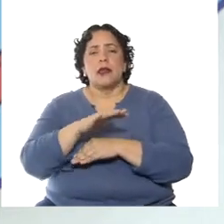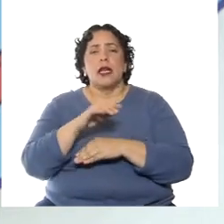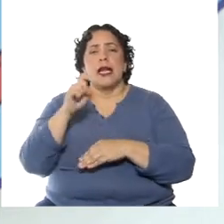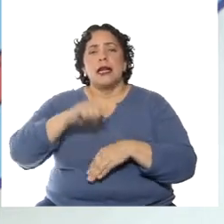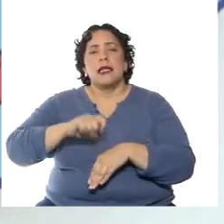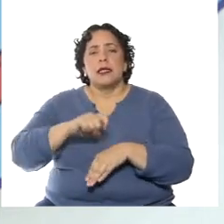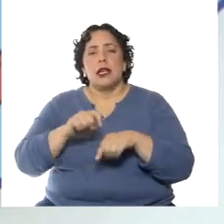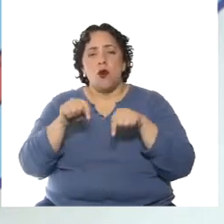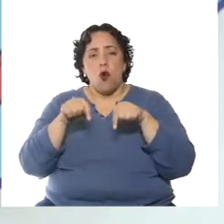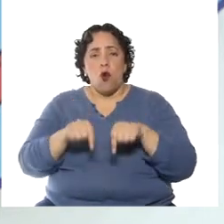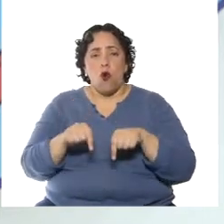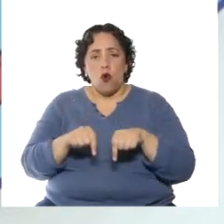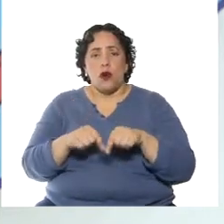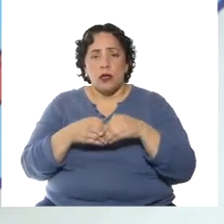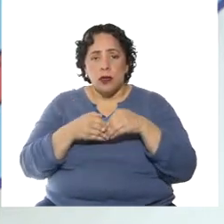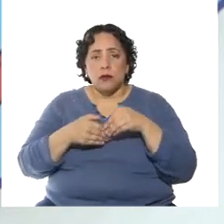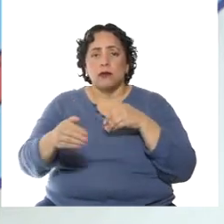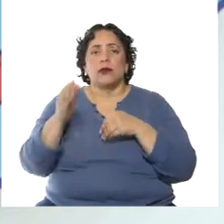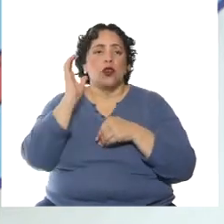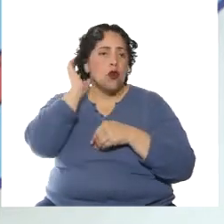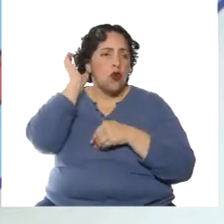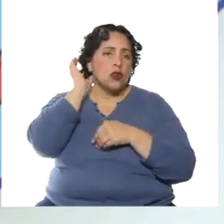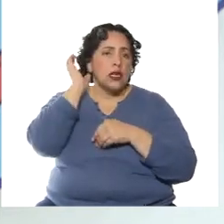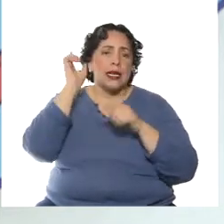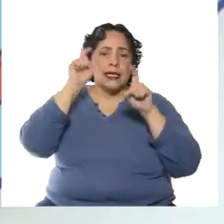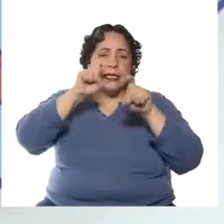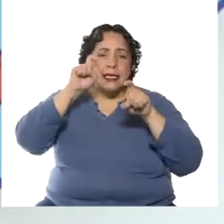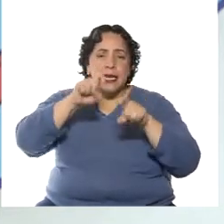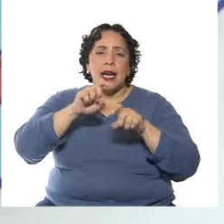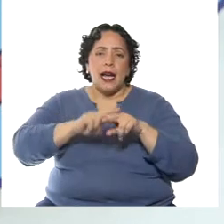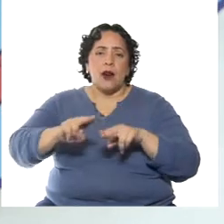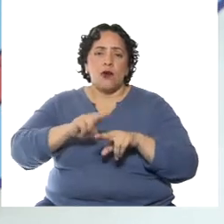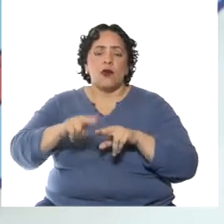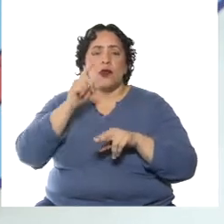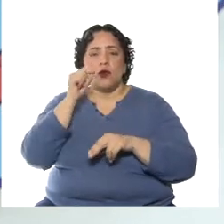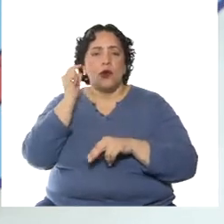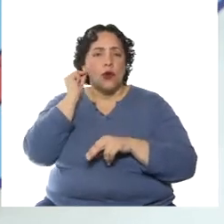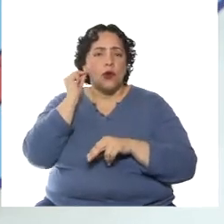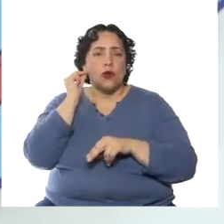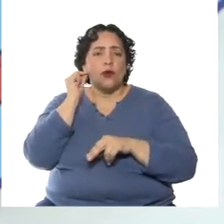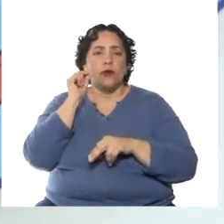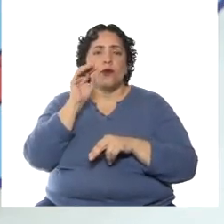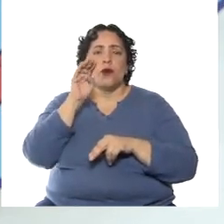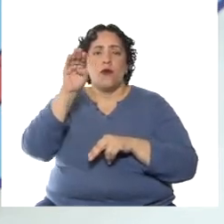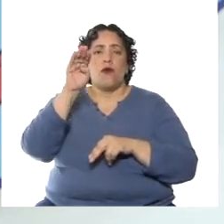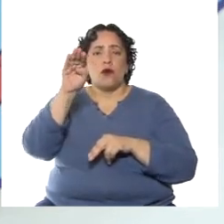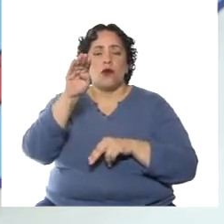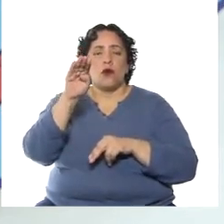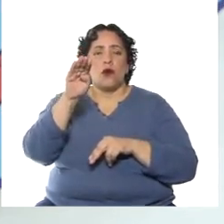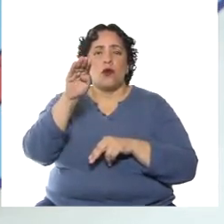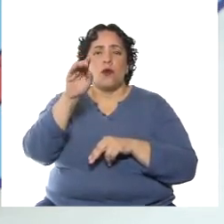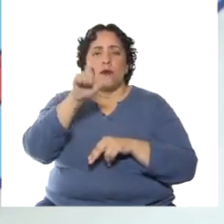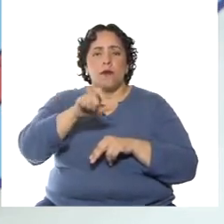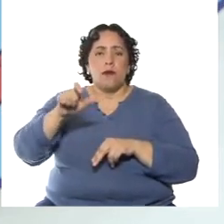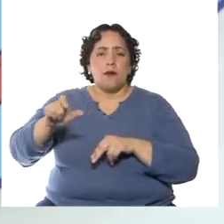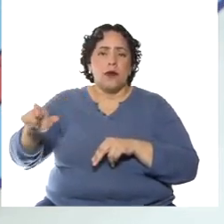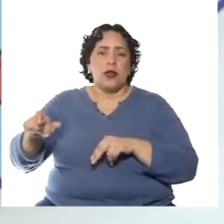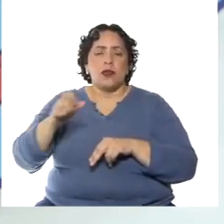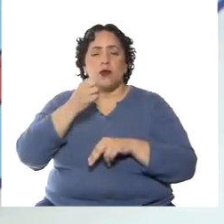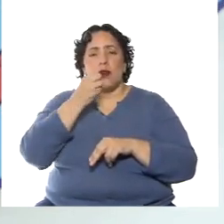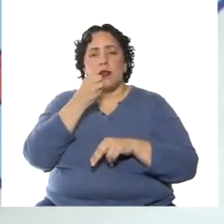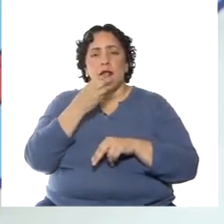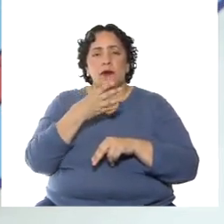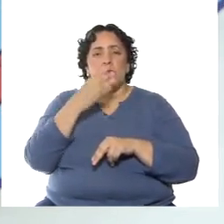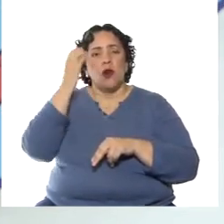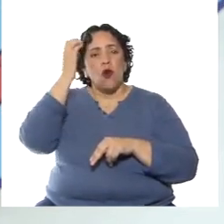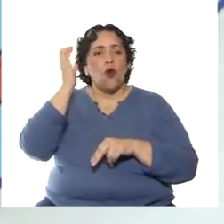desde ahorita y concientizar, enseñar a los niños y a las niñas, porque van a ser ciudadanos y ciudadanas de bien,